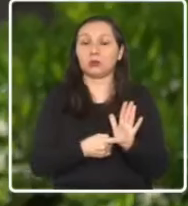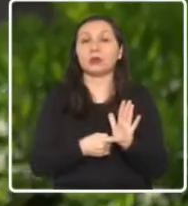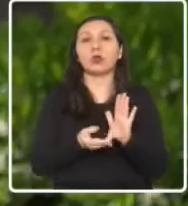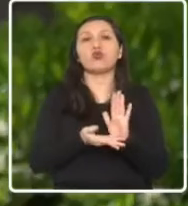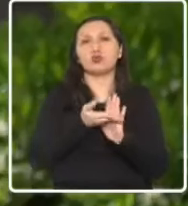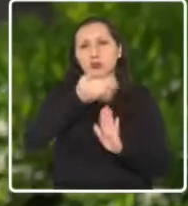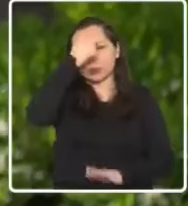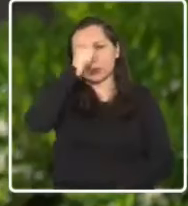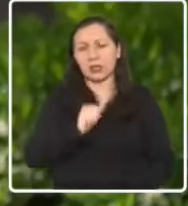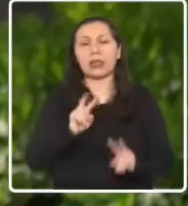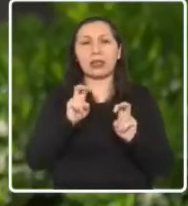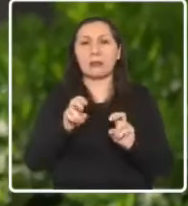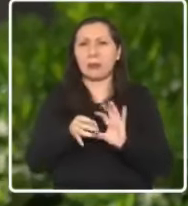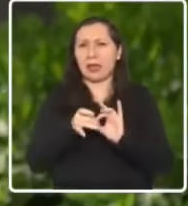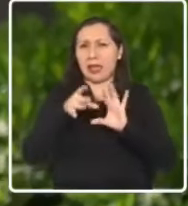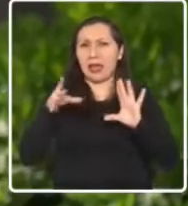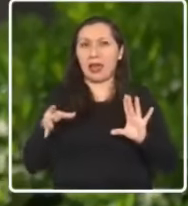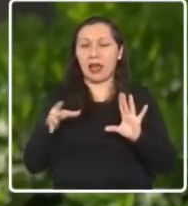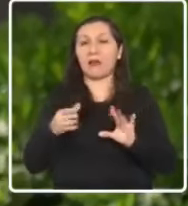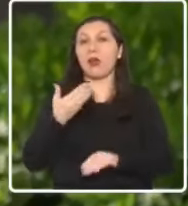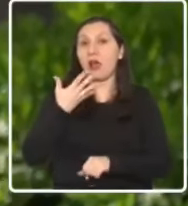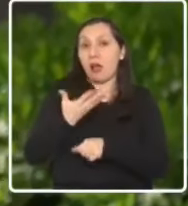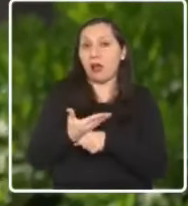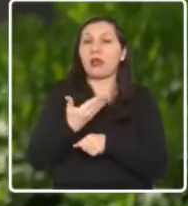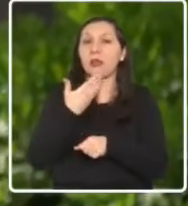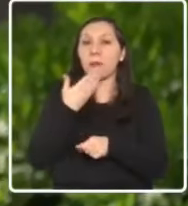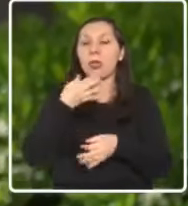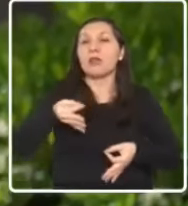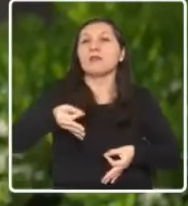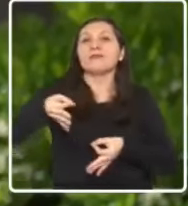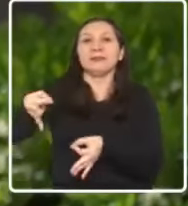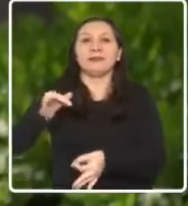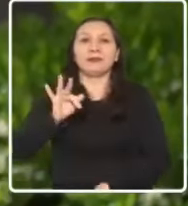aumentan las penas asociadas a los delitos más graves, incluyendo la emisión de facturas